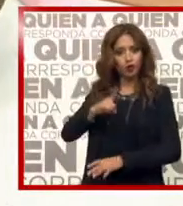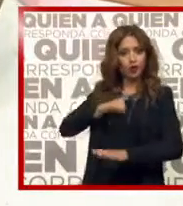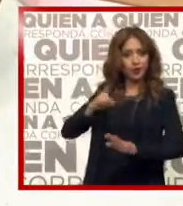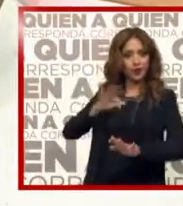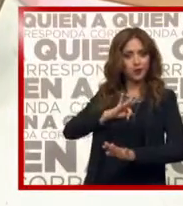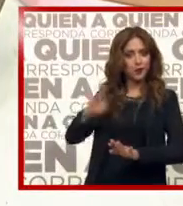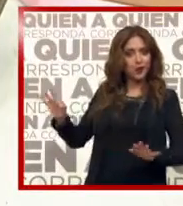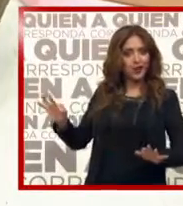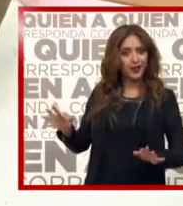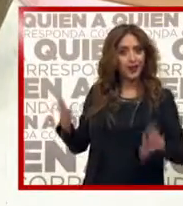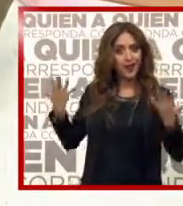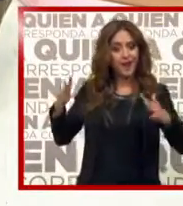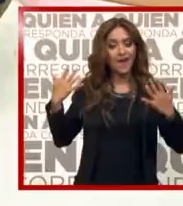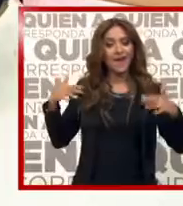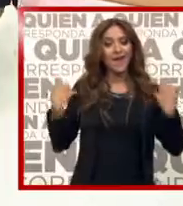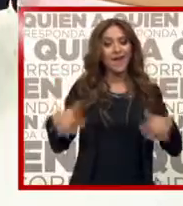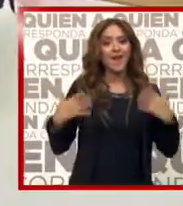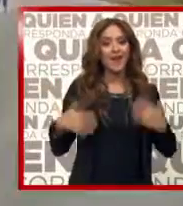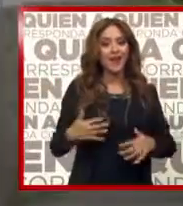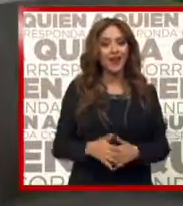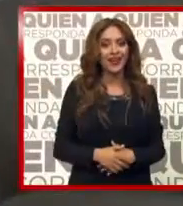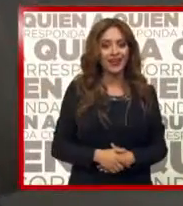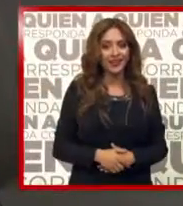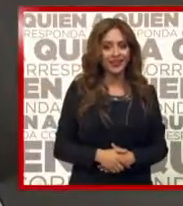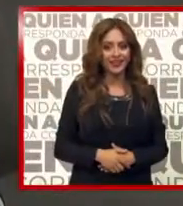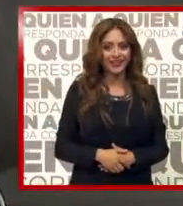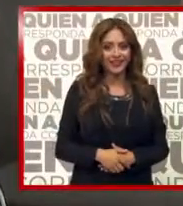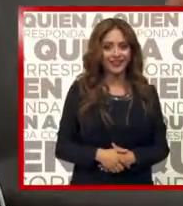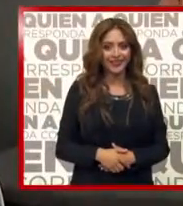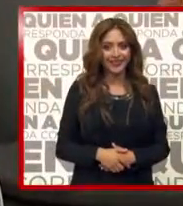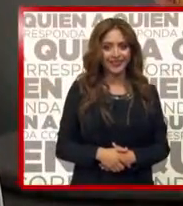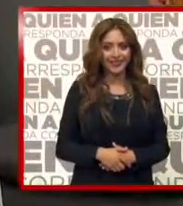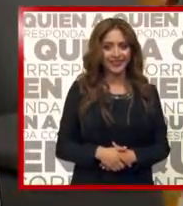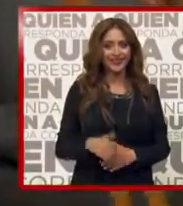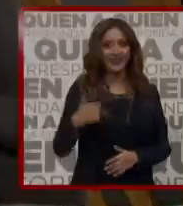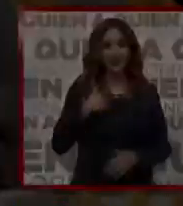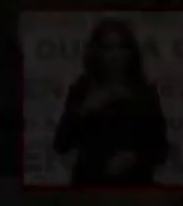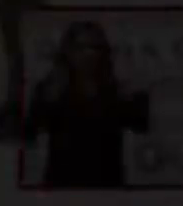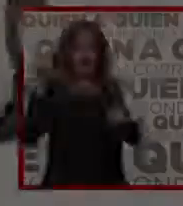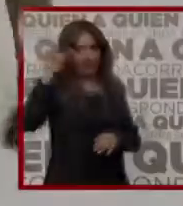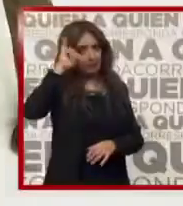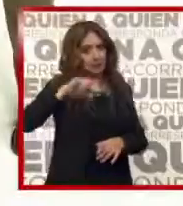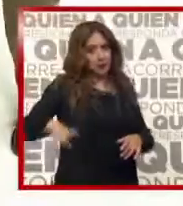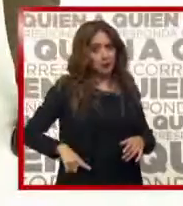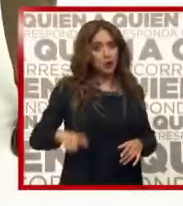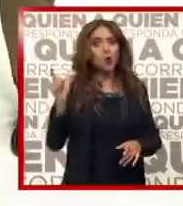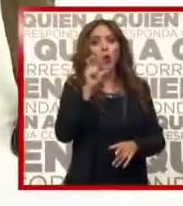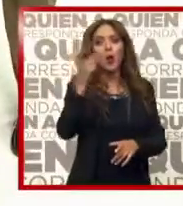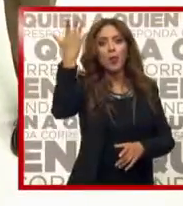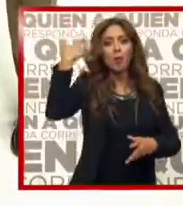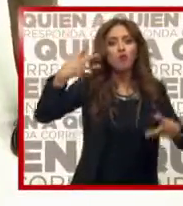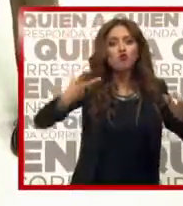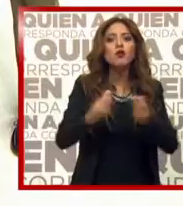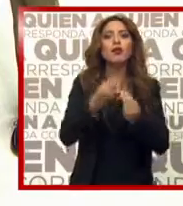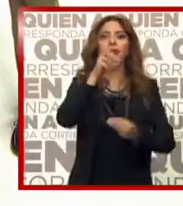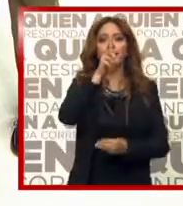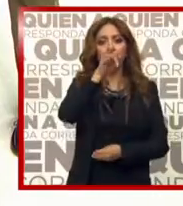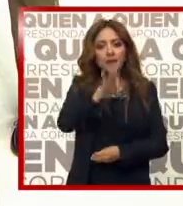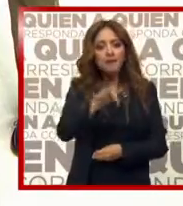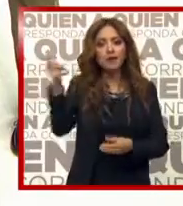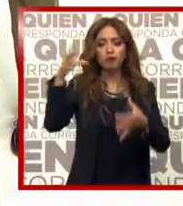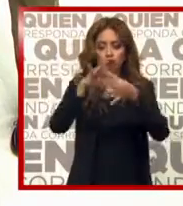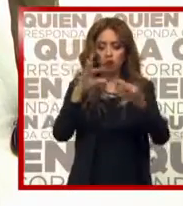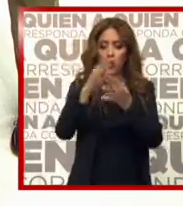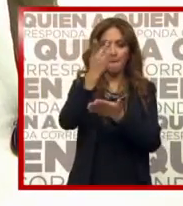Capitalino, fueron testigos y vieron caminar a varias personas que recibieron una prótesis nueva. Cuando se platicó con el DIF y el DIF lo llevó a su